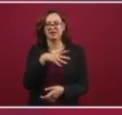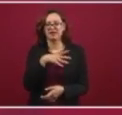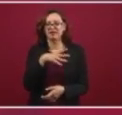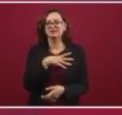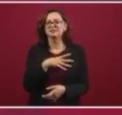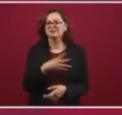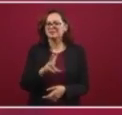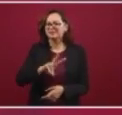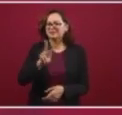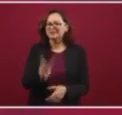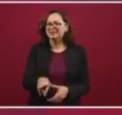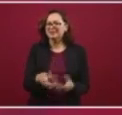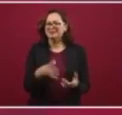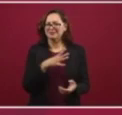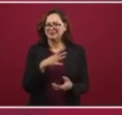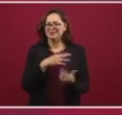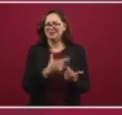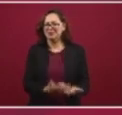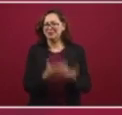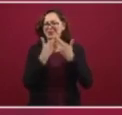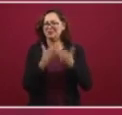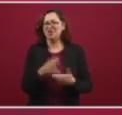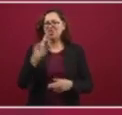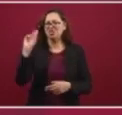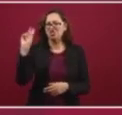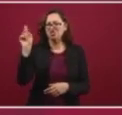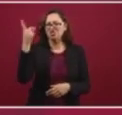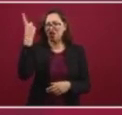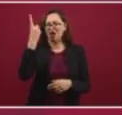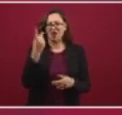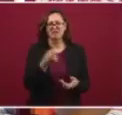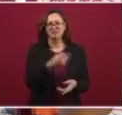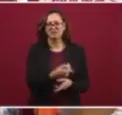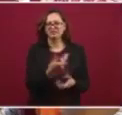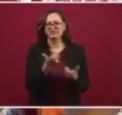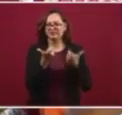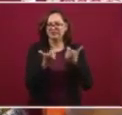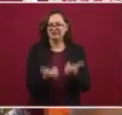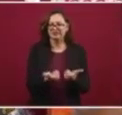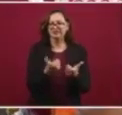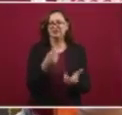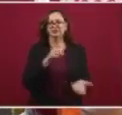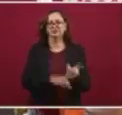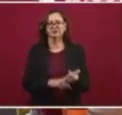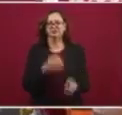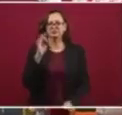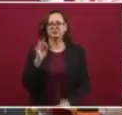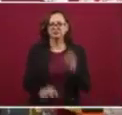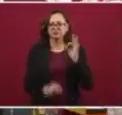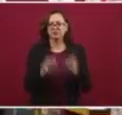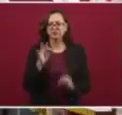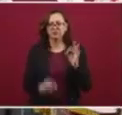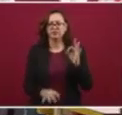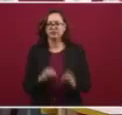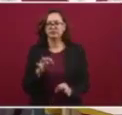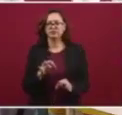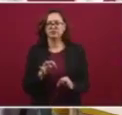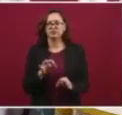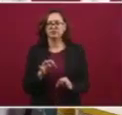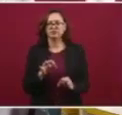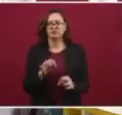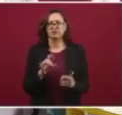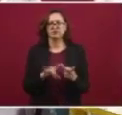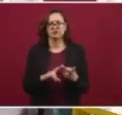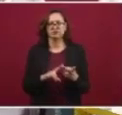considerable cantidad de dólares en juzgados, en